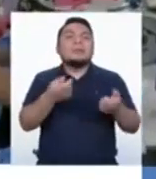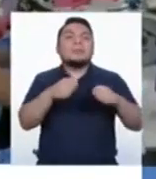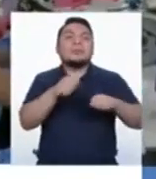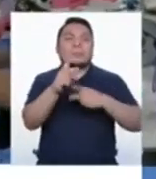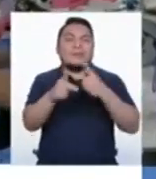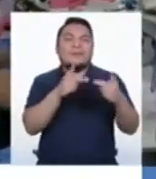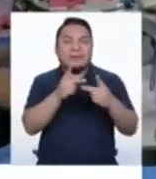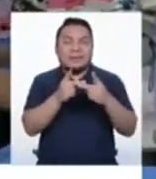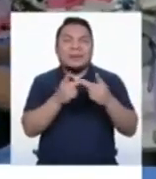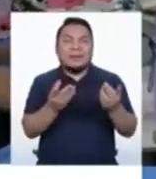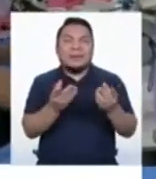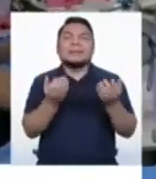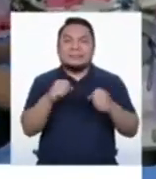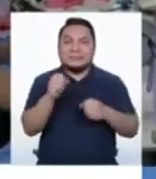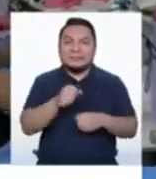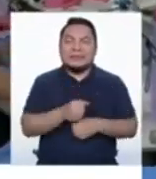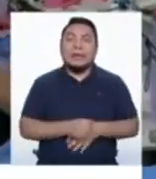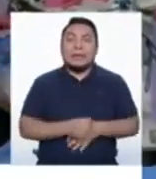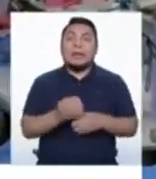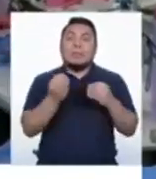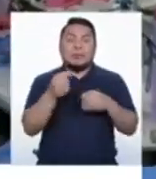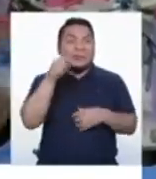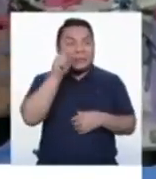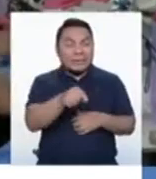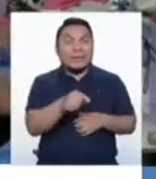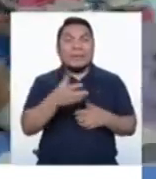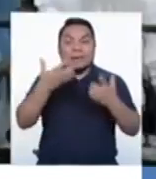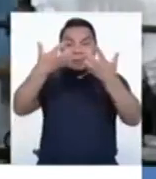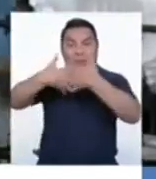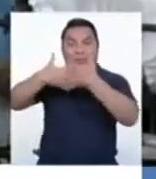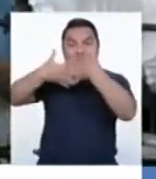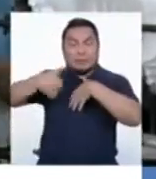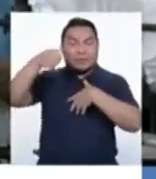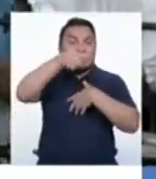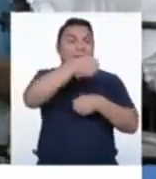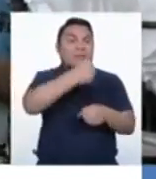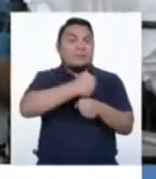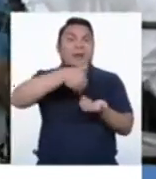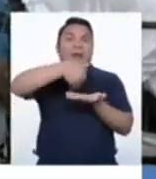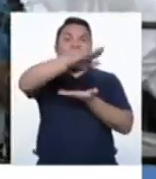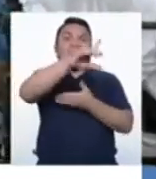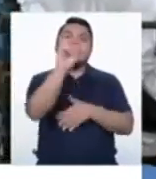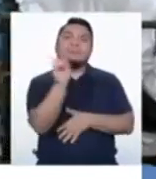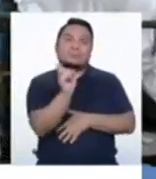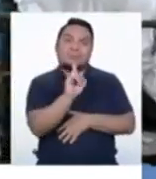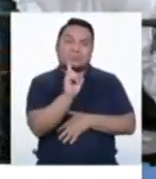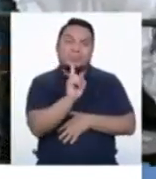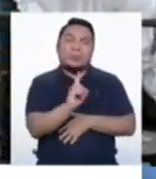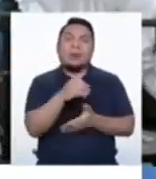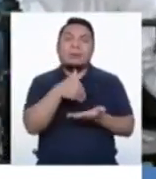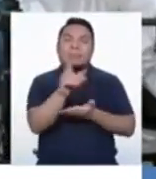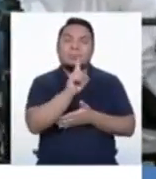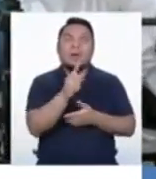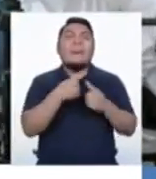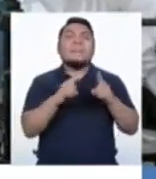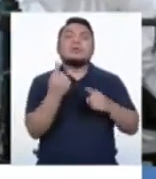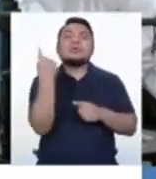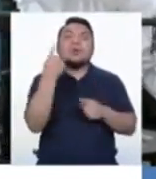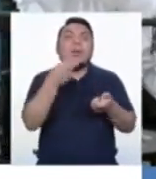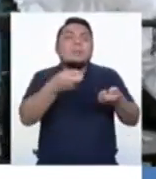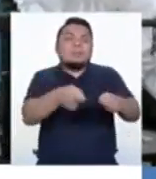haber. Porque la idea es que se mantengan las relaciones laborales, pero que lamentablemente por esa coyuntura se